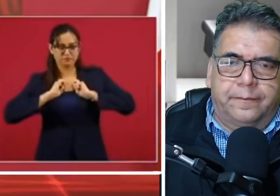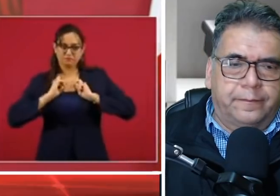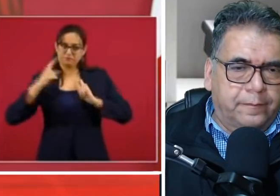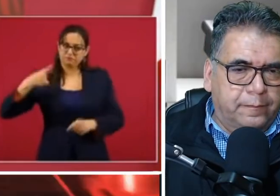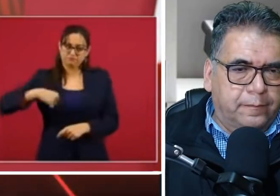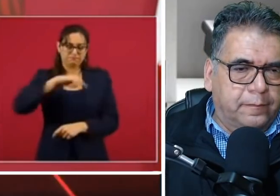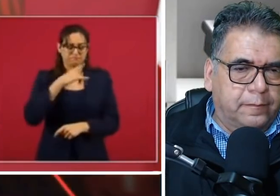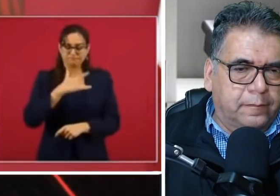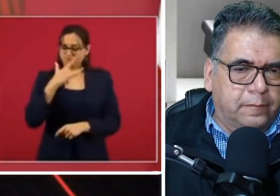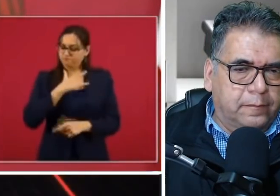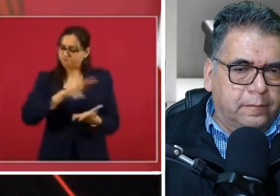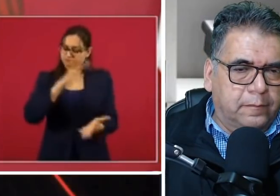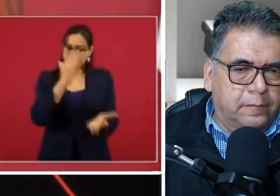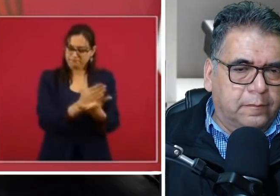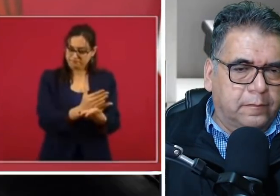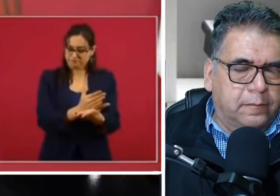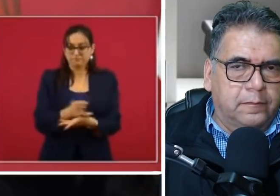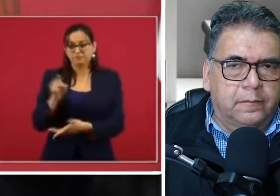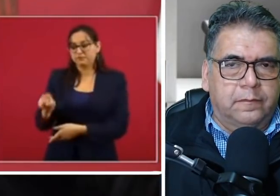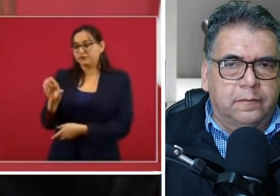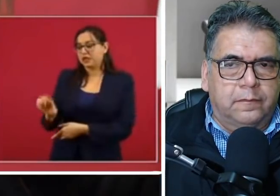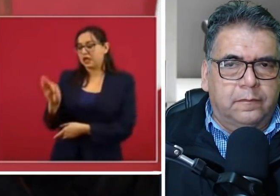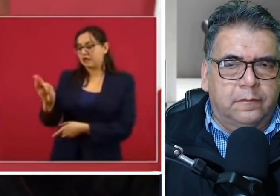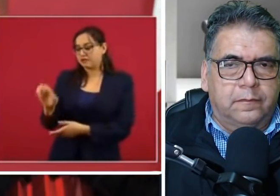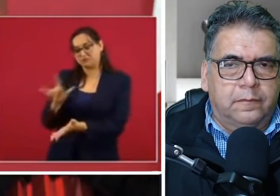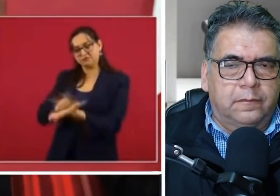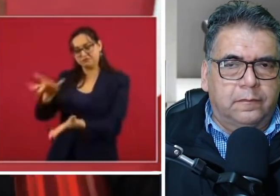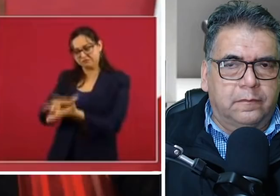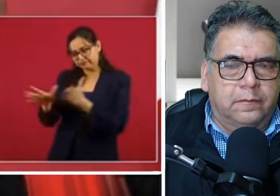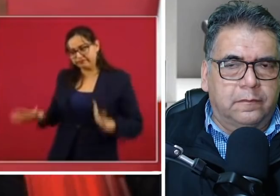la Comisión Federal de Electricidad, porque es una empresa pública.